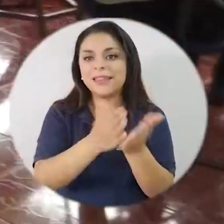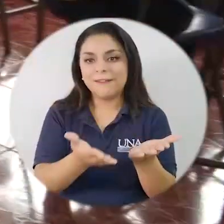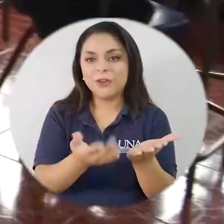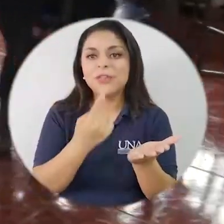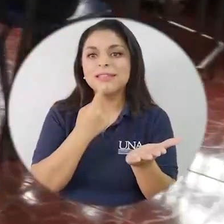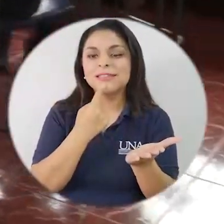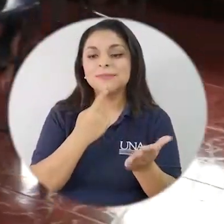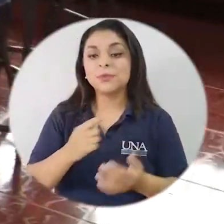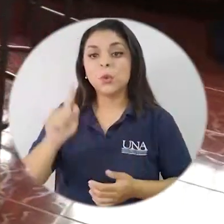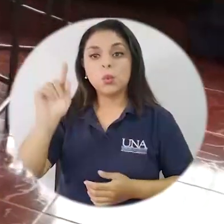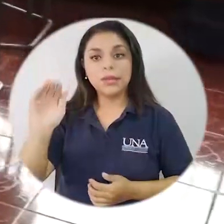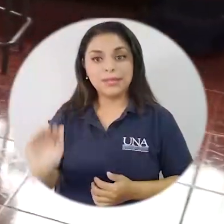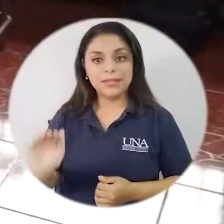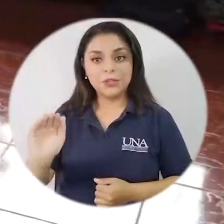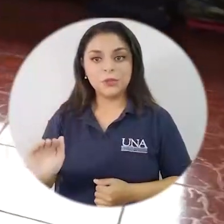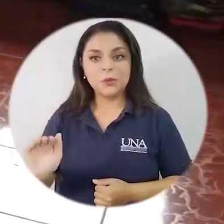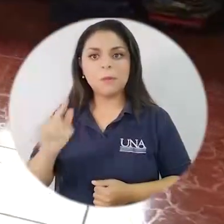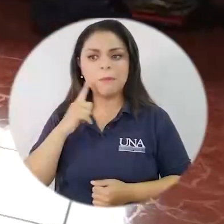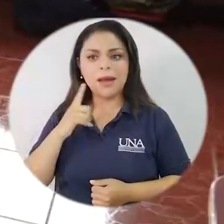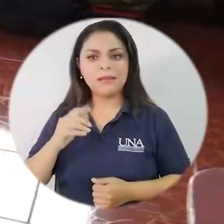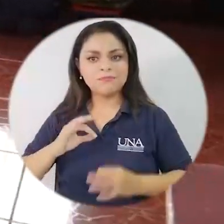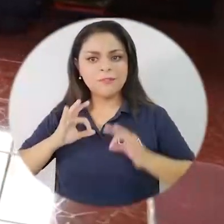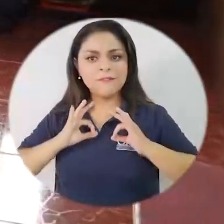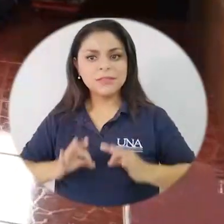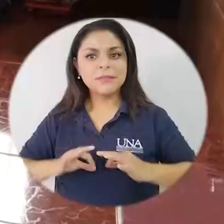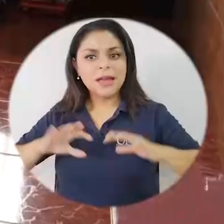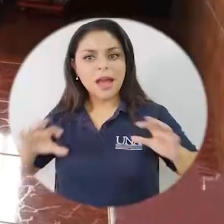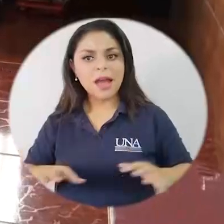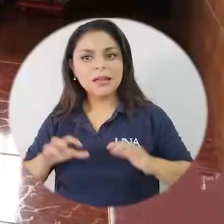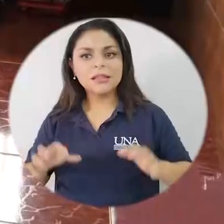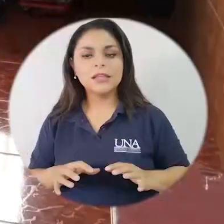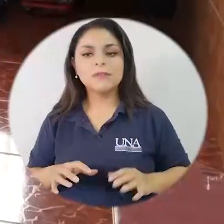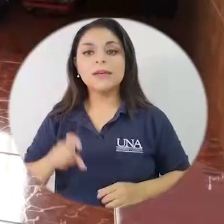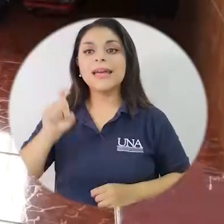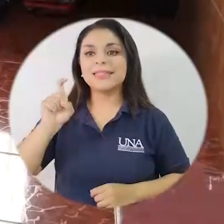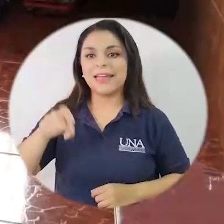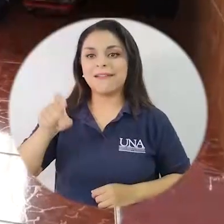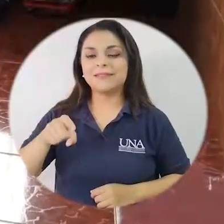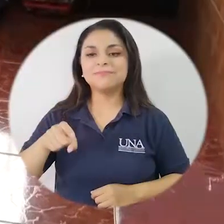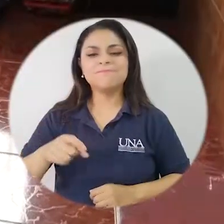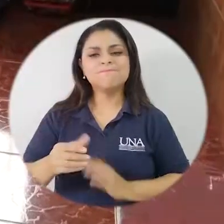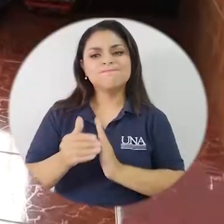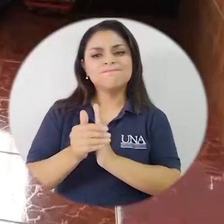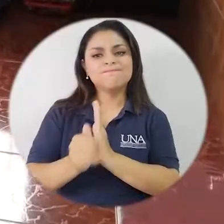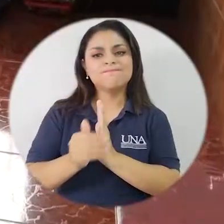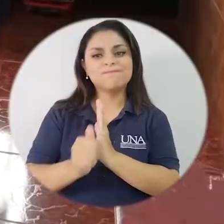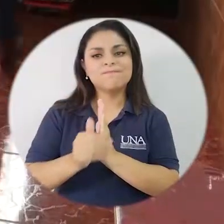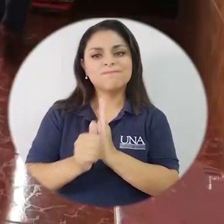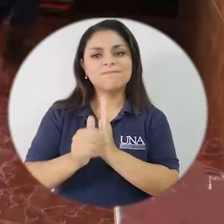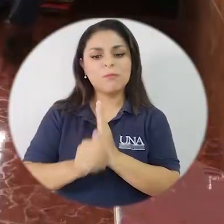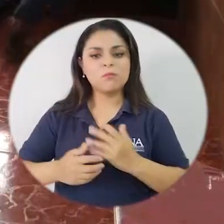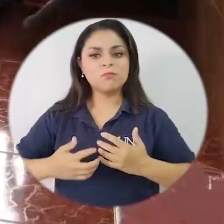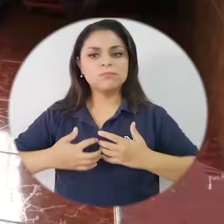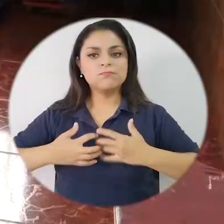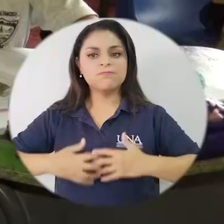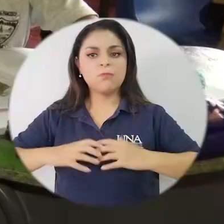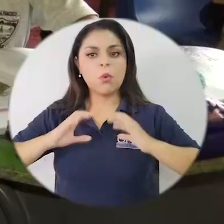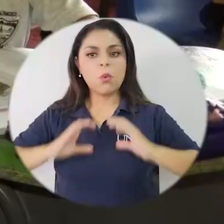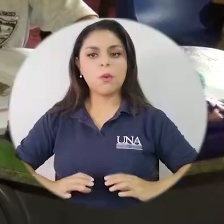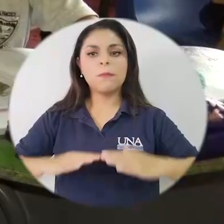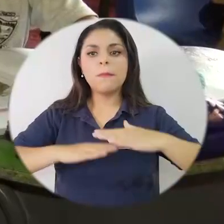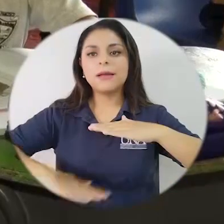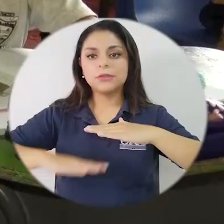un niño, para que sea físicamente activo, tiene que tener buenas destrezas motoras básicas. Ujú. Destrezas motoras